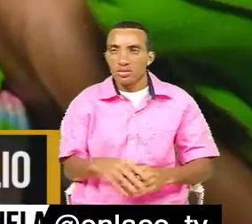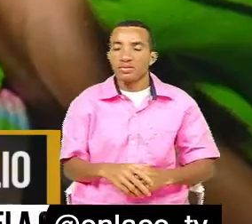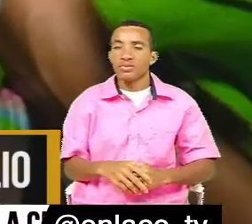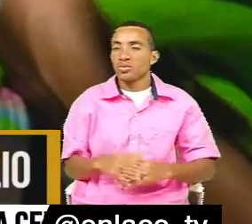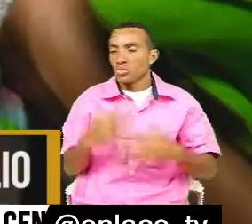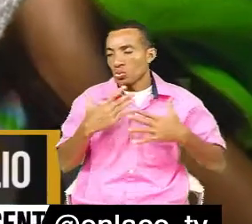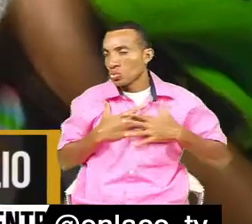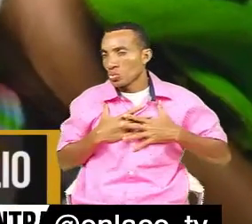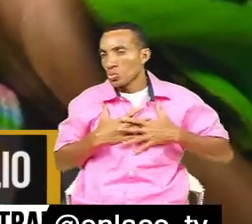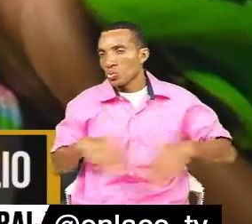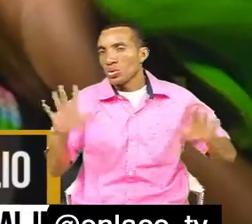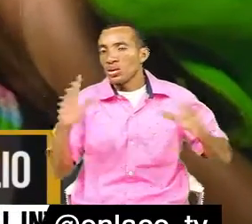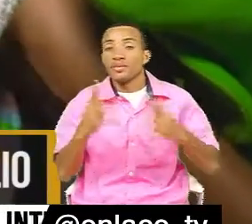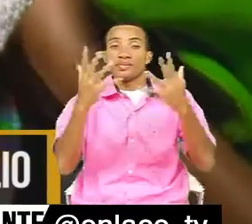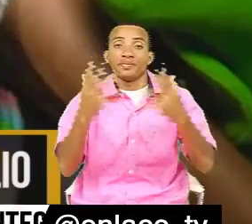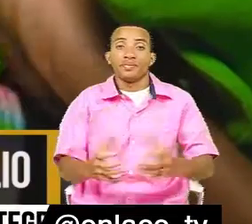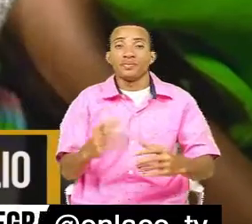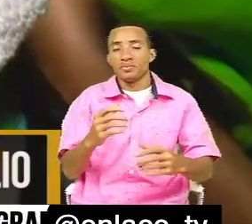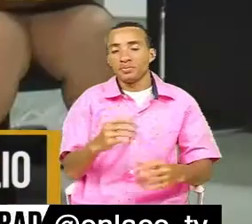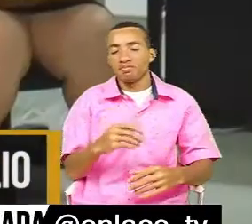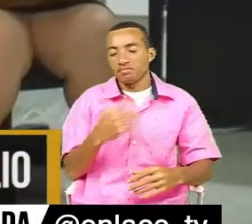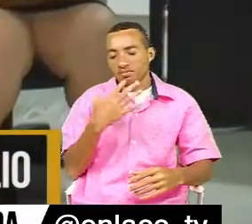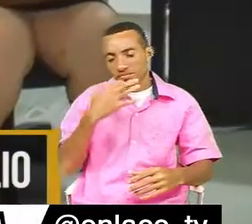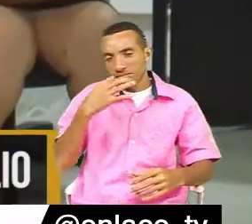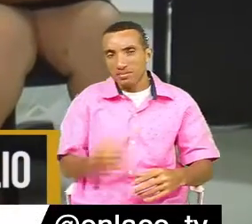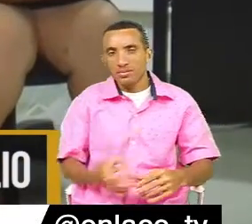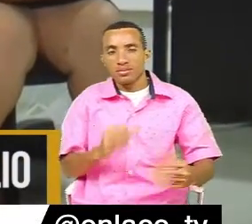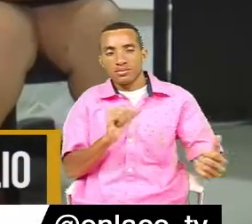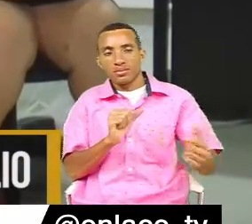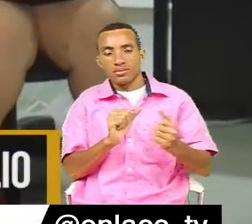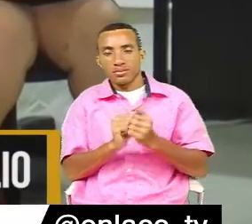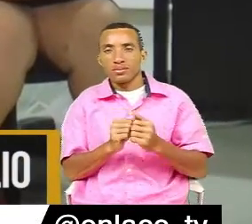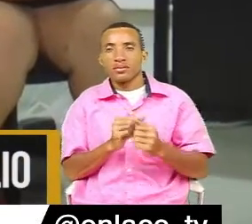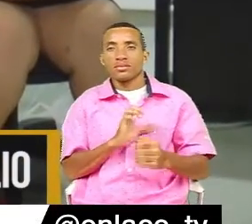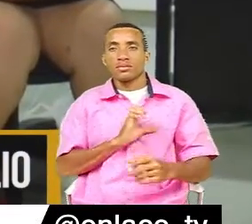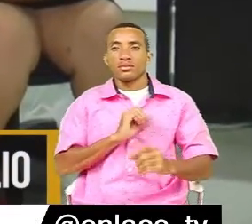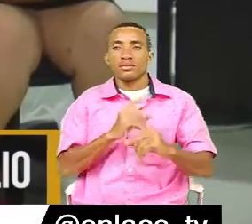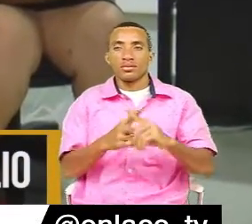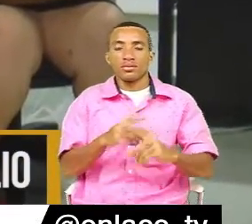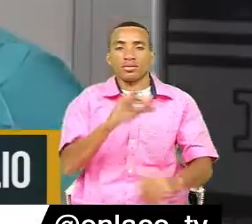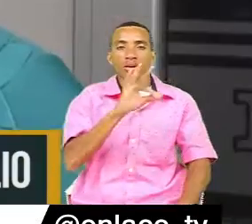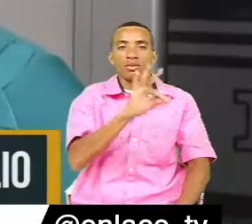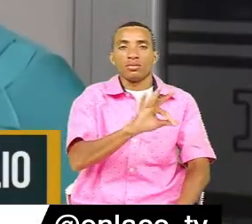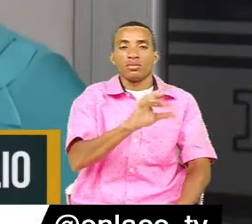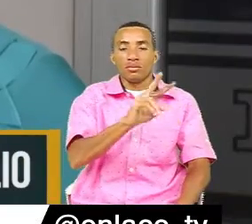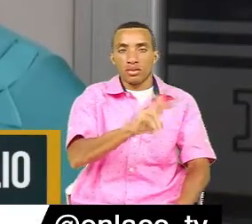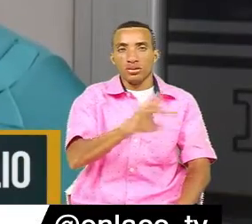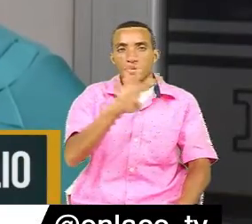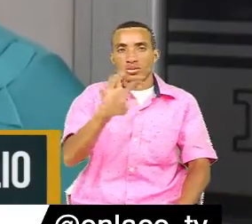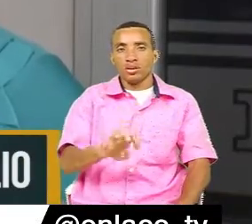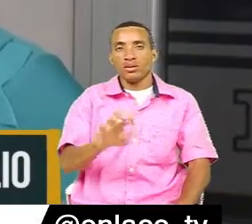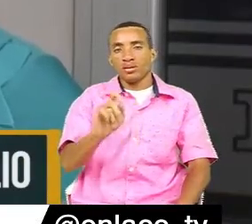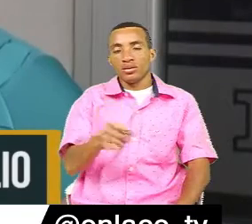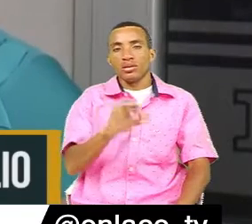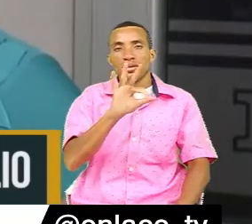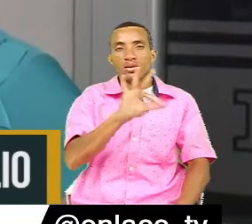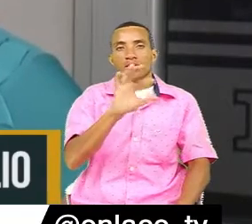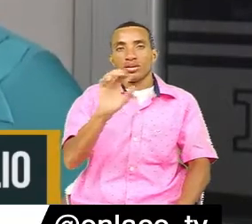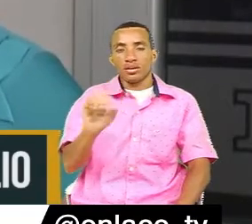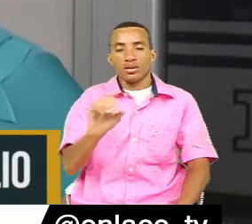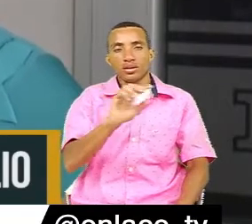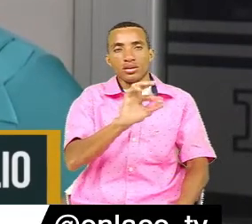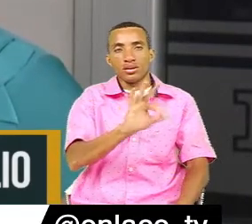todo corazón que nos acompañen ahorita en el Éxito 29, 30 y 31, o sea, este fin de